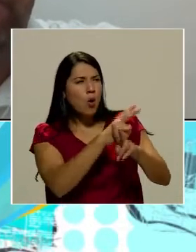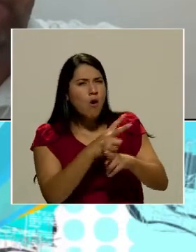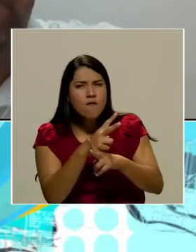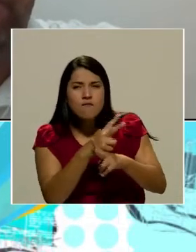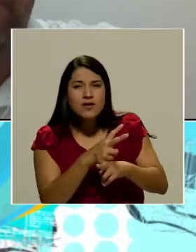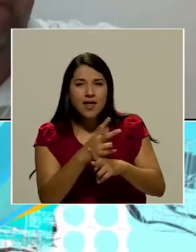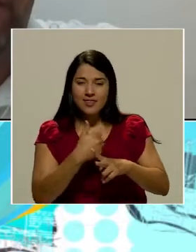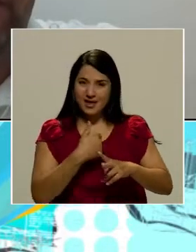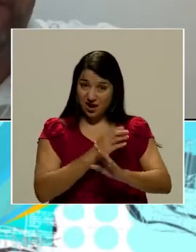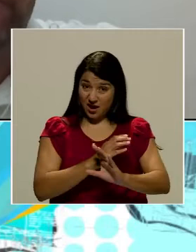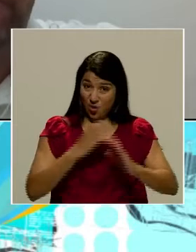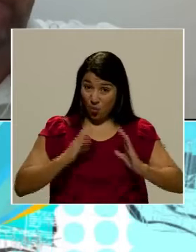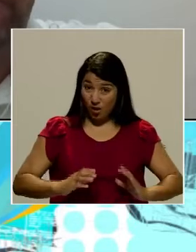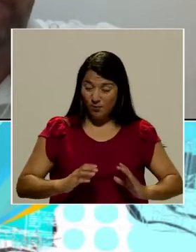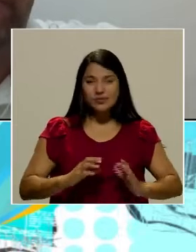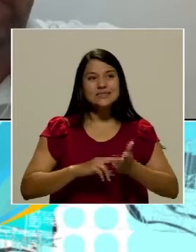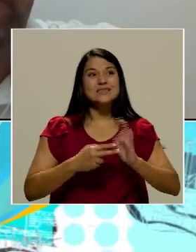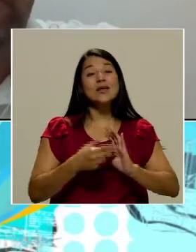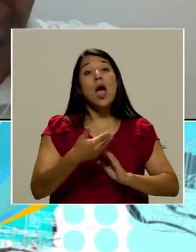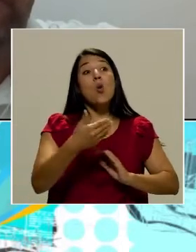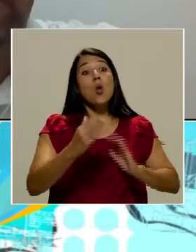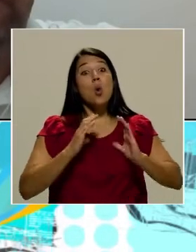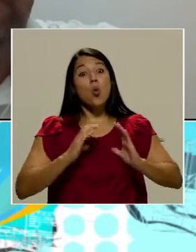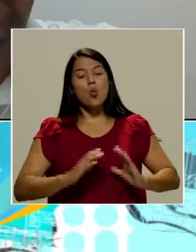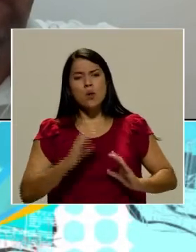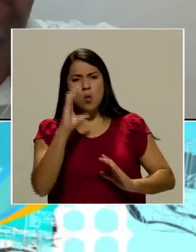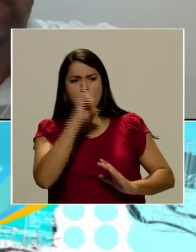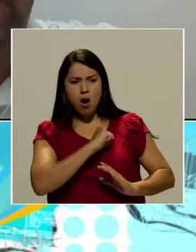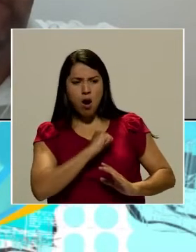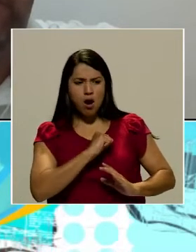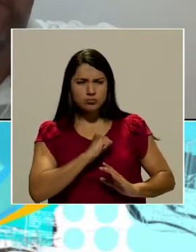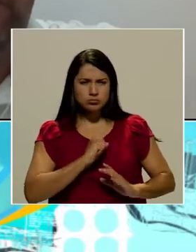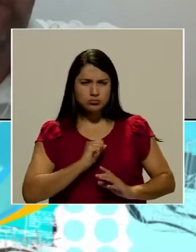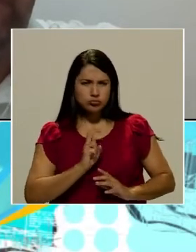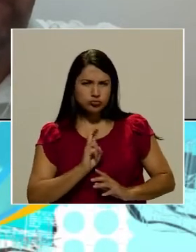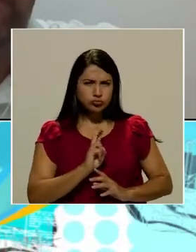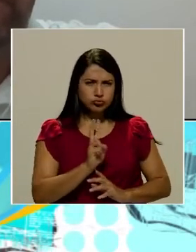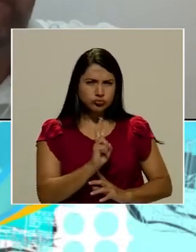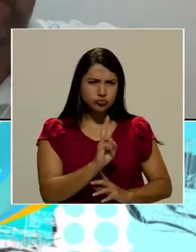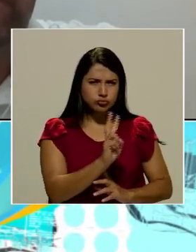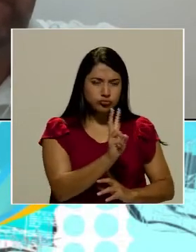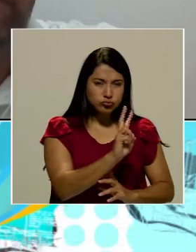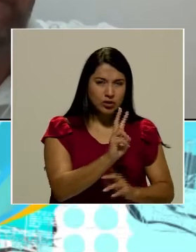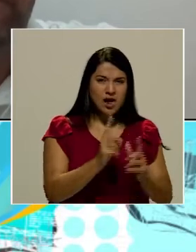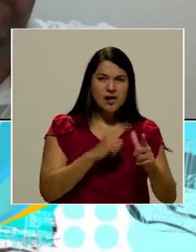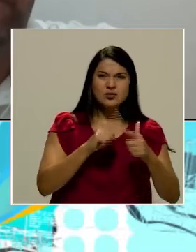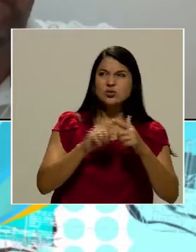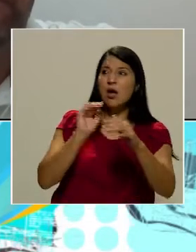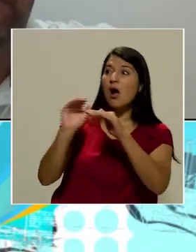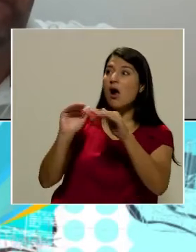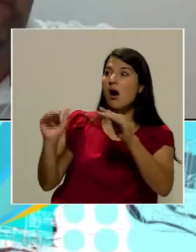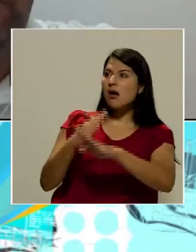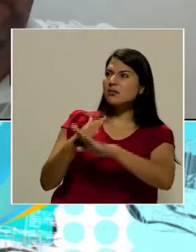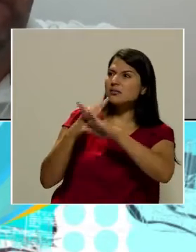tiene, que cuando detectan la infección llaman a los anticuerpos que ya el cuerpo había aprendido